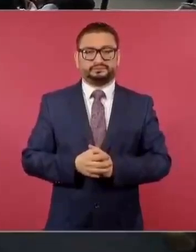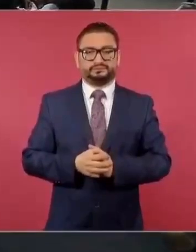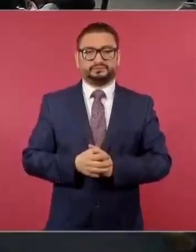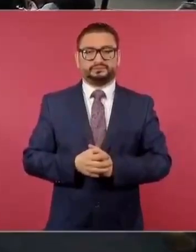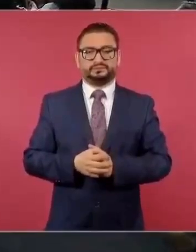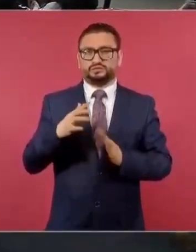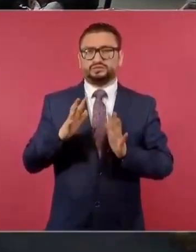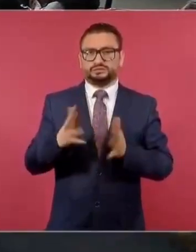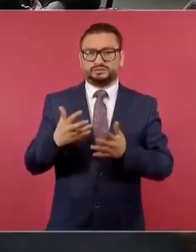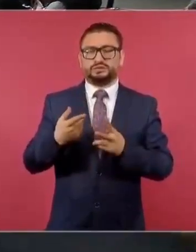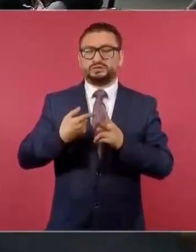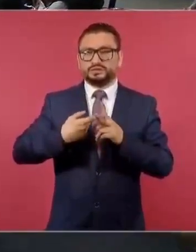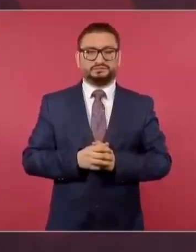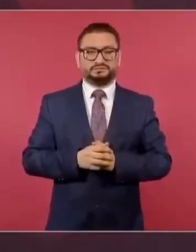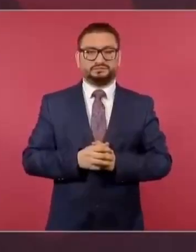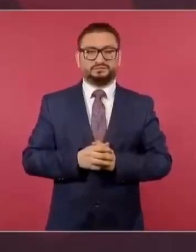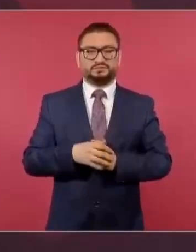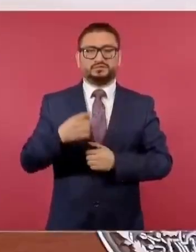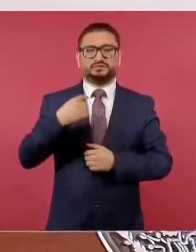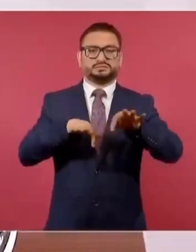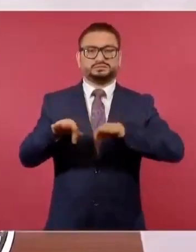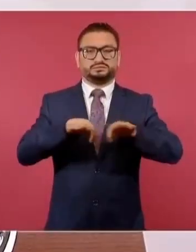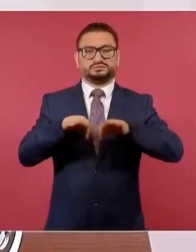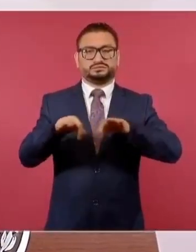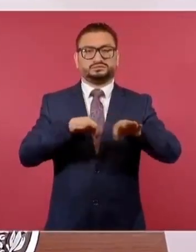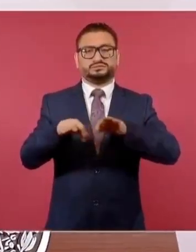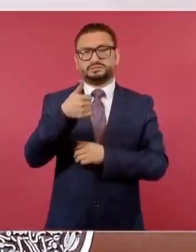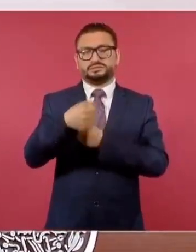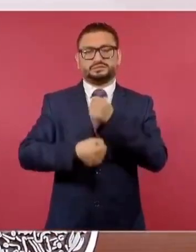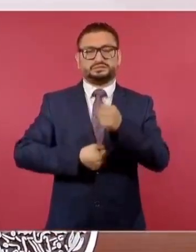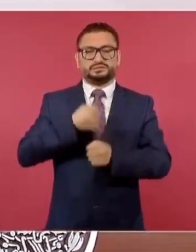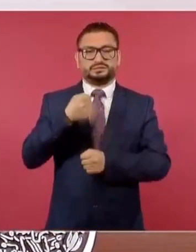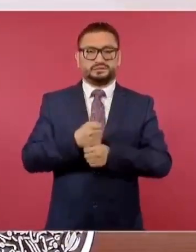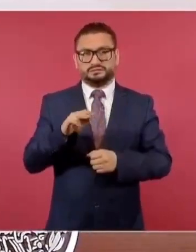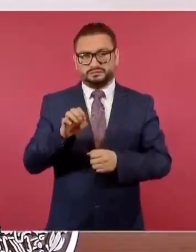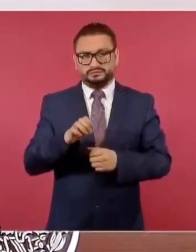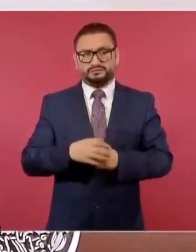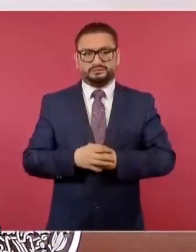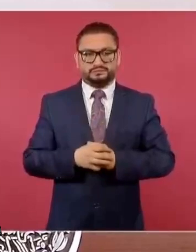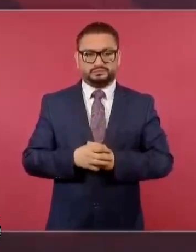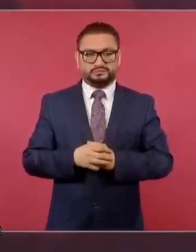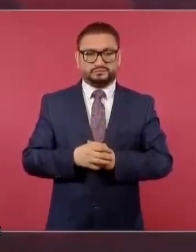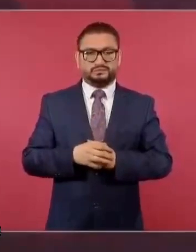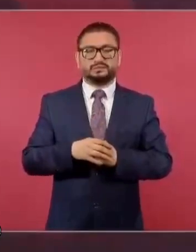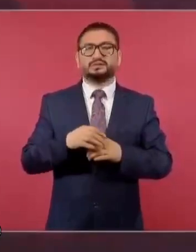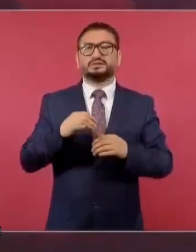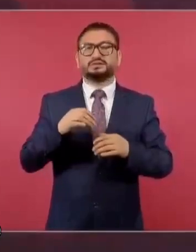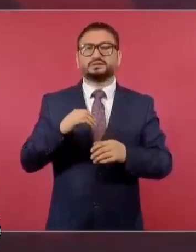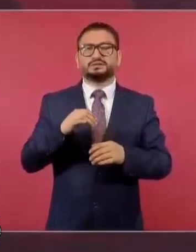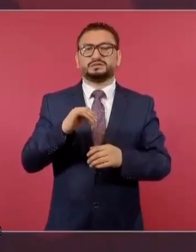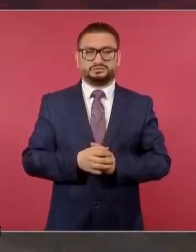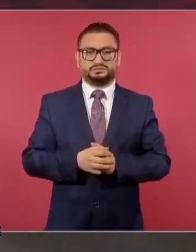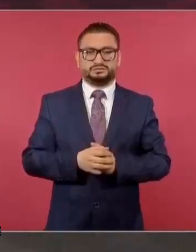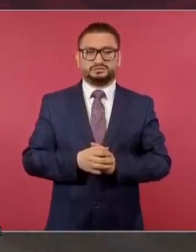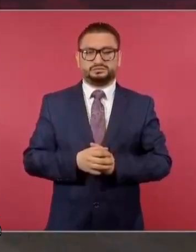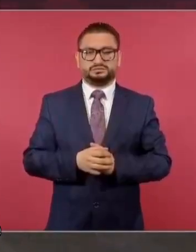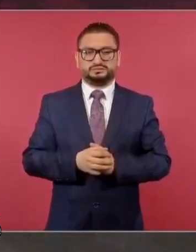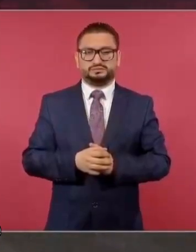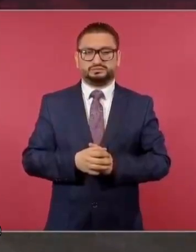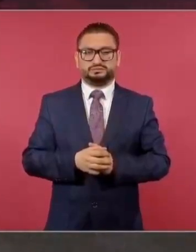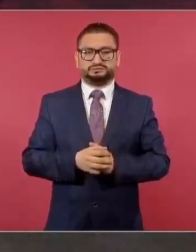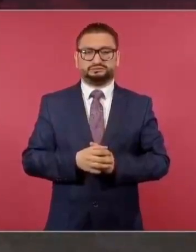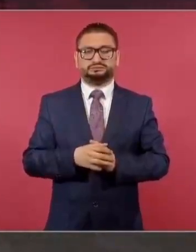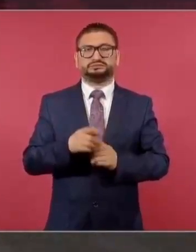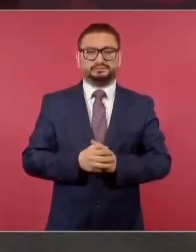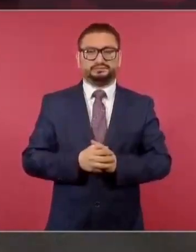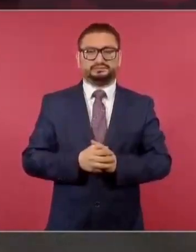Bueno, ya empecé a explorarlo. Yo trabajé 6 años en el INI, en el Instituto Nacional Indigenista, y